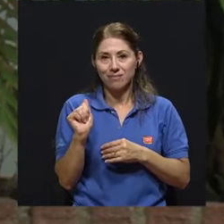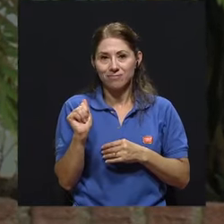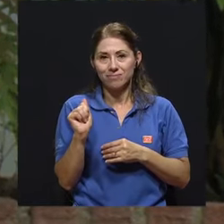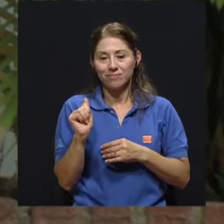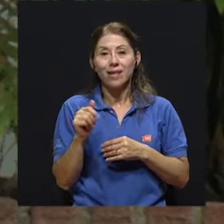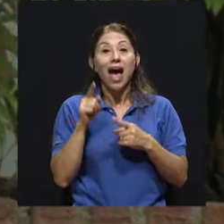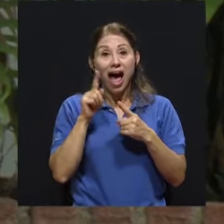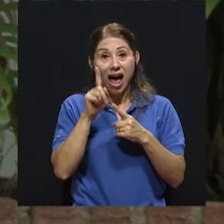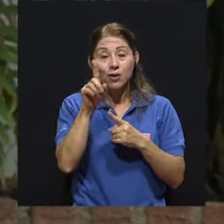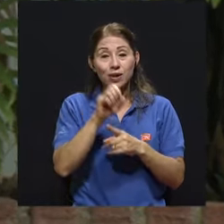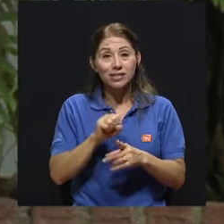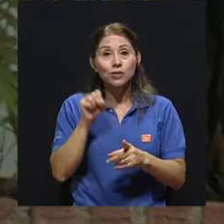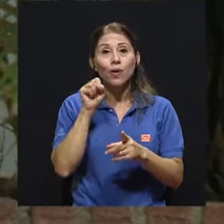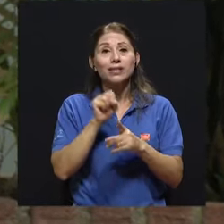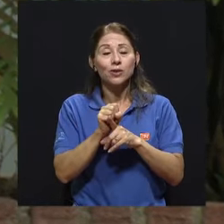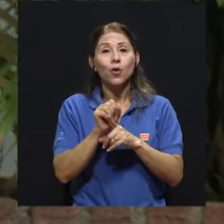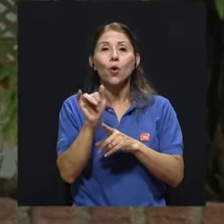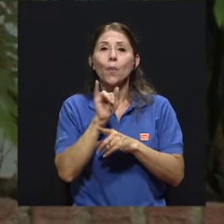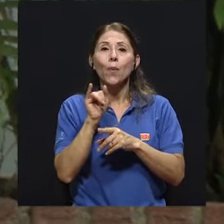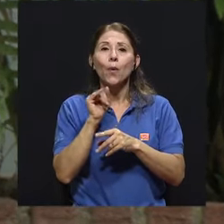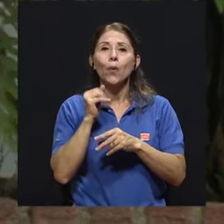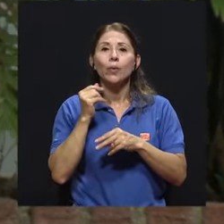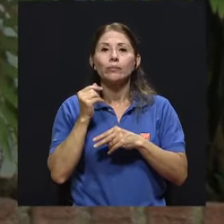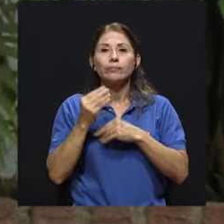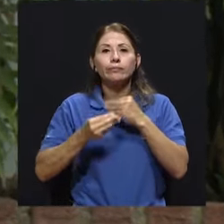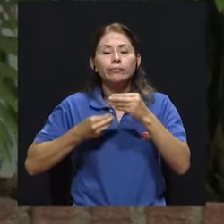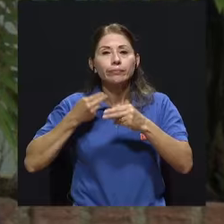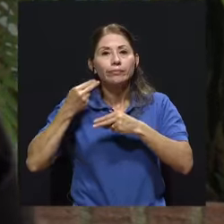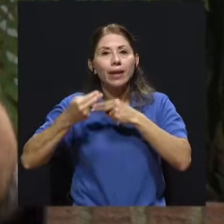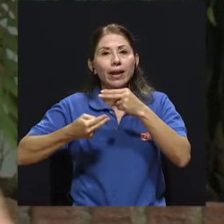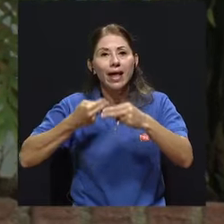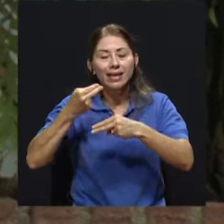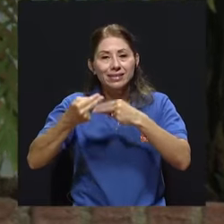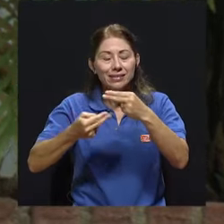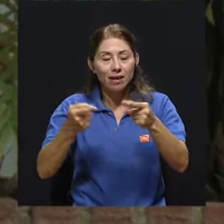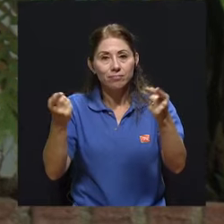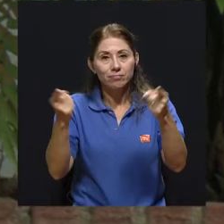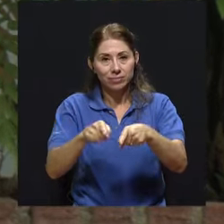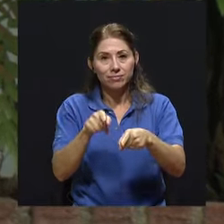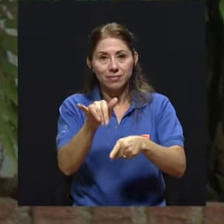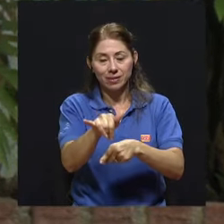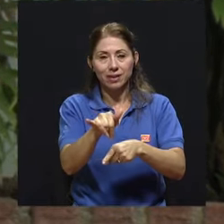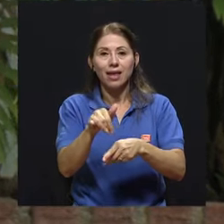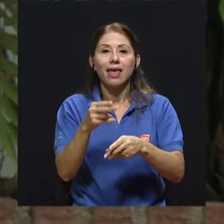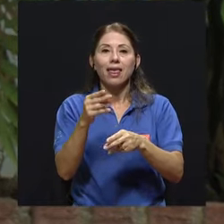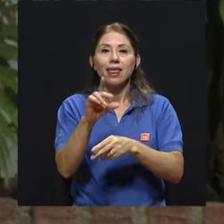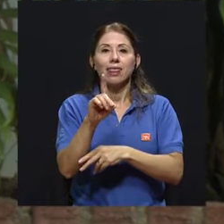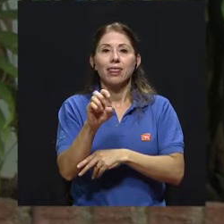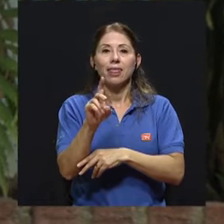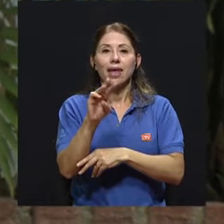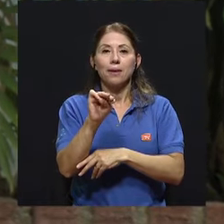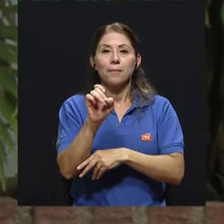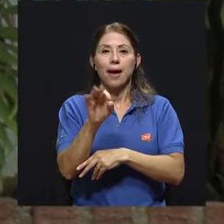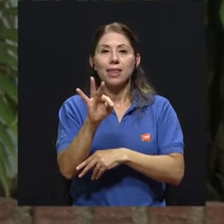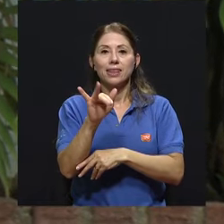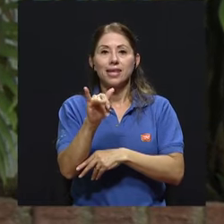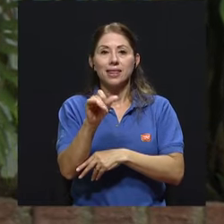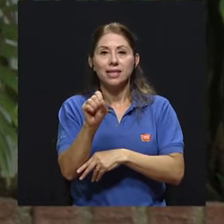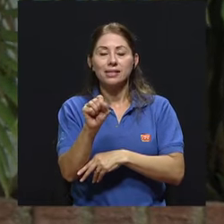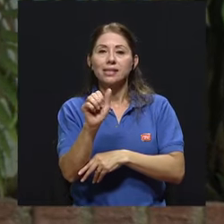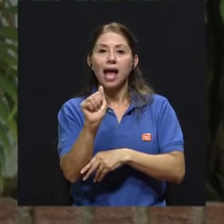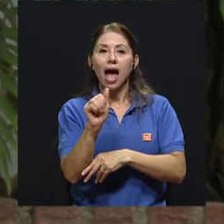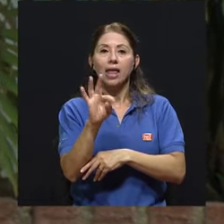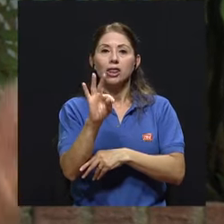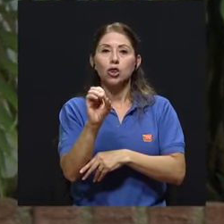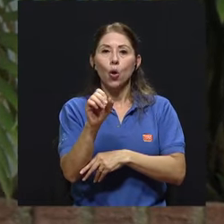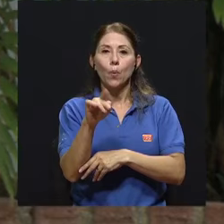alergias, hay una predisposición a hacer reacciones exageradas hacia eso y hacen la dermatitis atópica. Que pueden